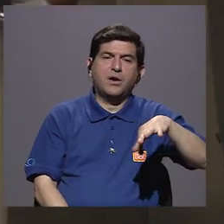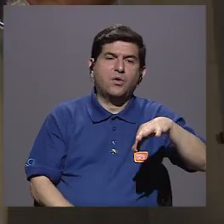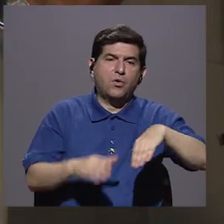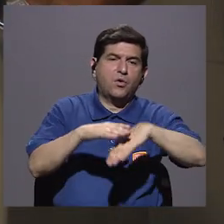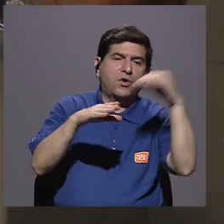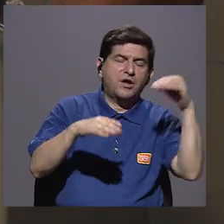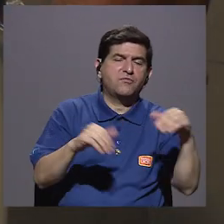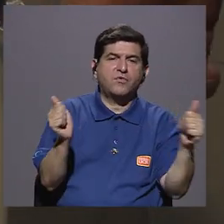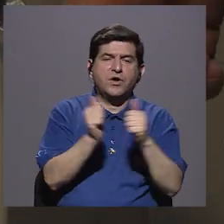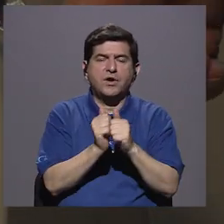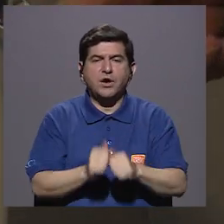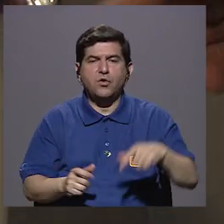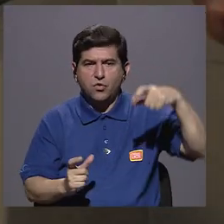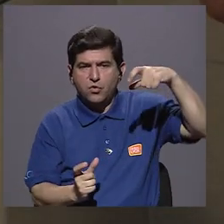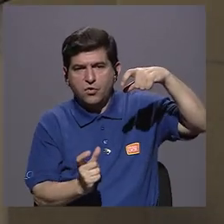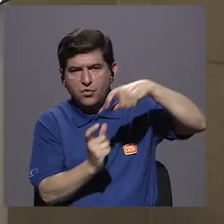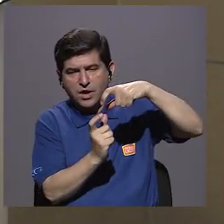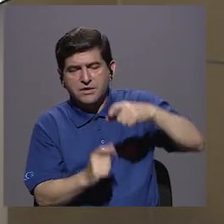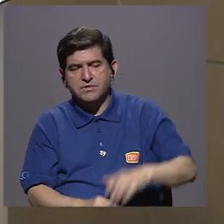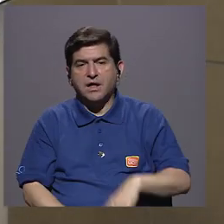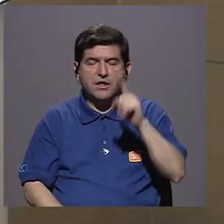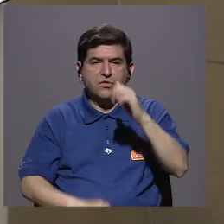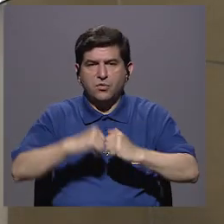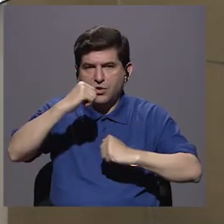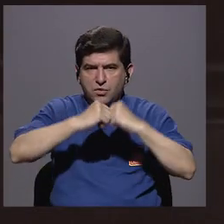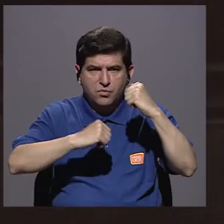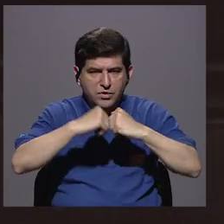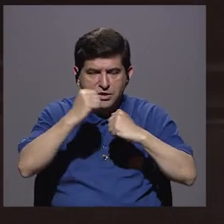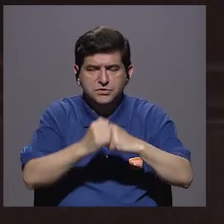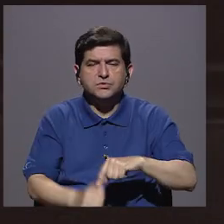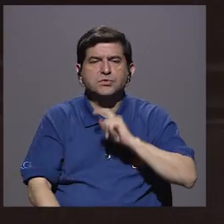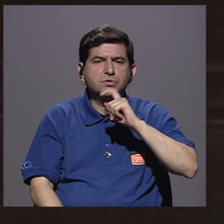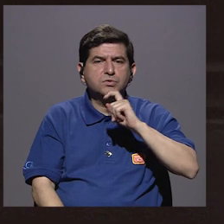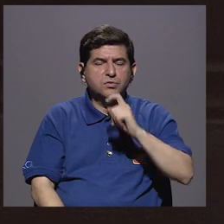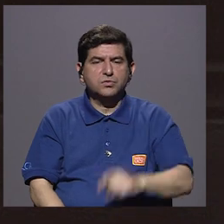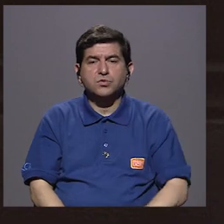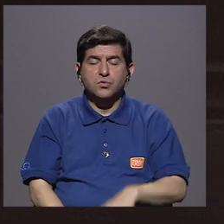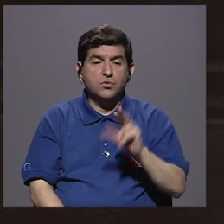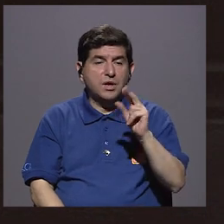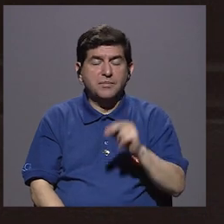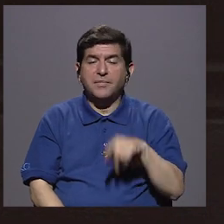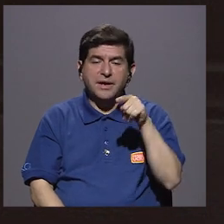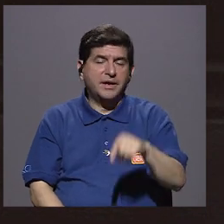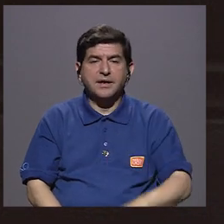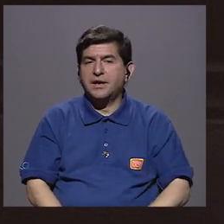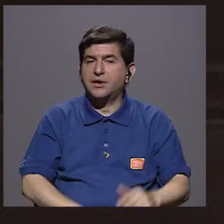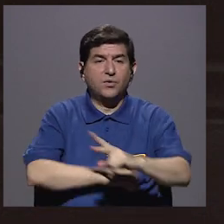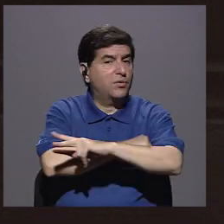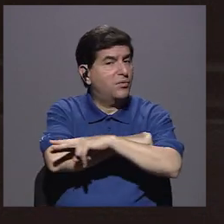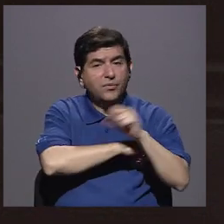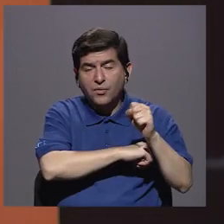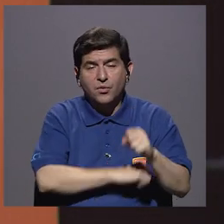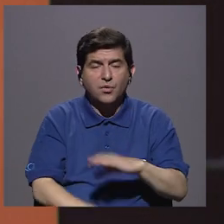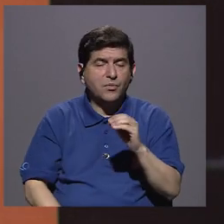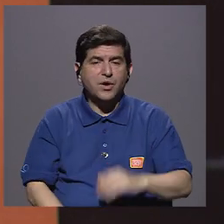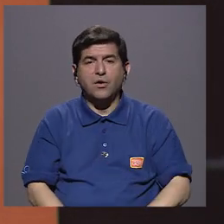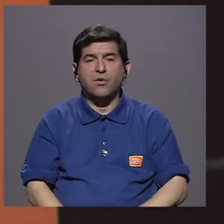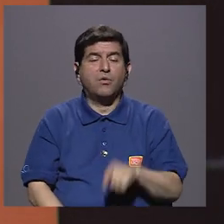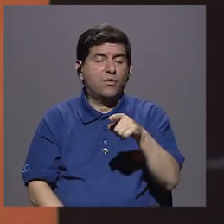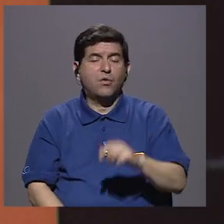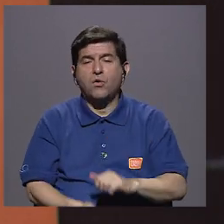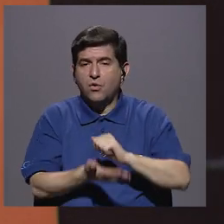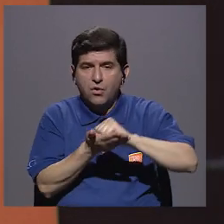y ponerles candado y ponerles una estructura de metal para que no se lleven el papel higiénico, para que no se lleven el